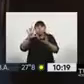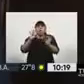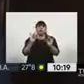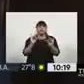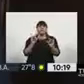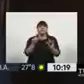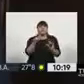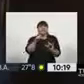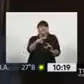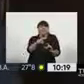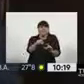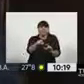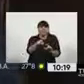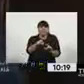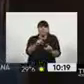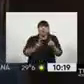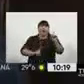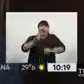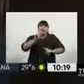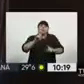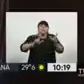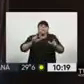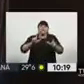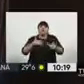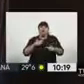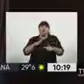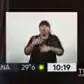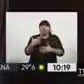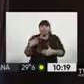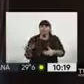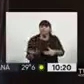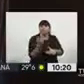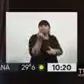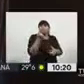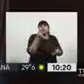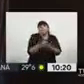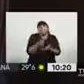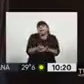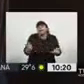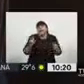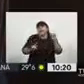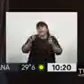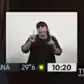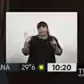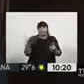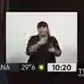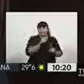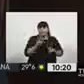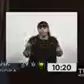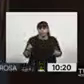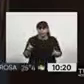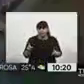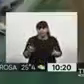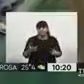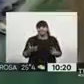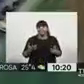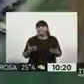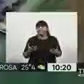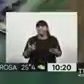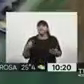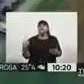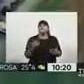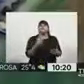es algo al que puede acceder solo aquel que puede pagarlo. Entonces, ¿de